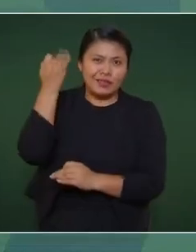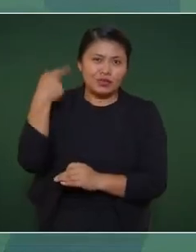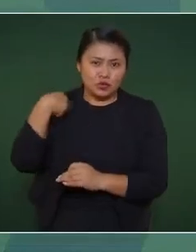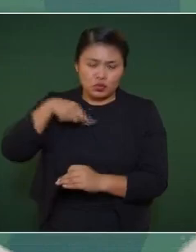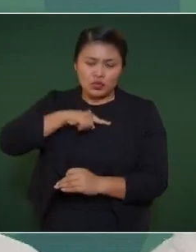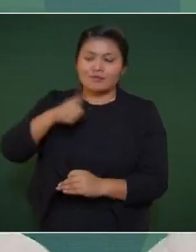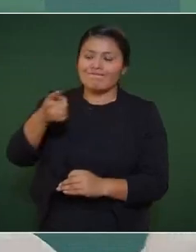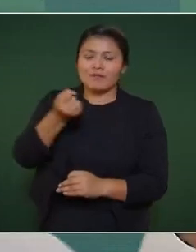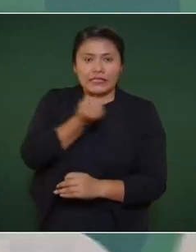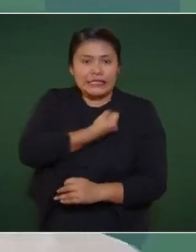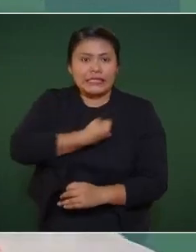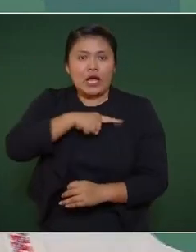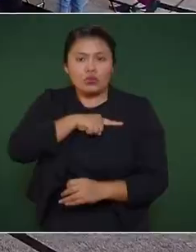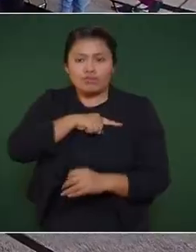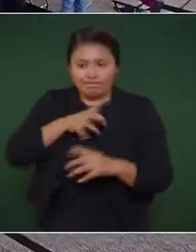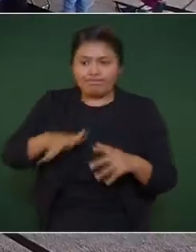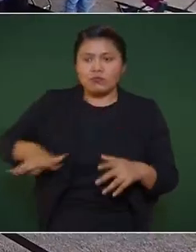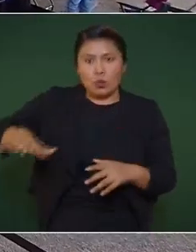Nos